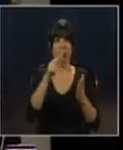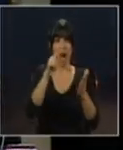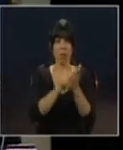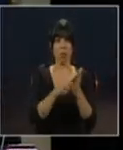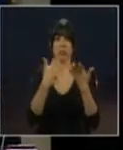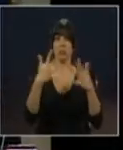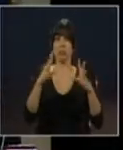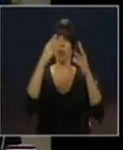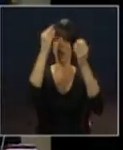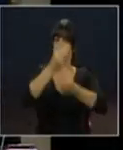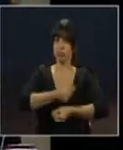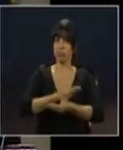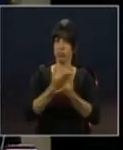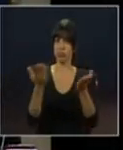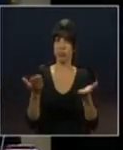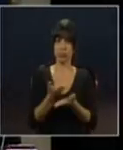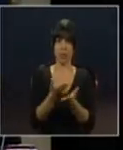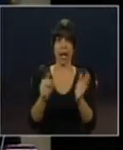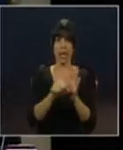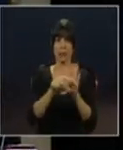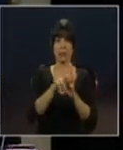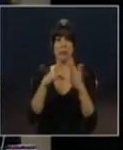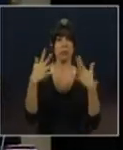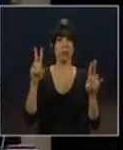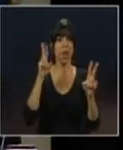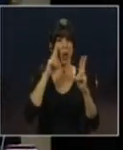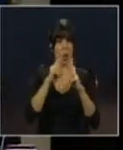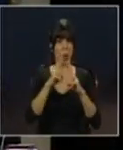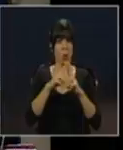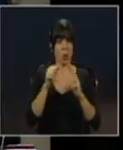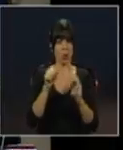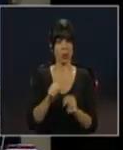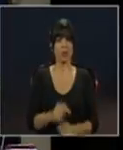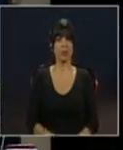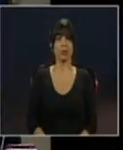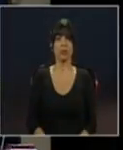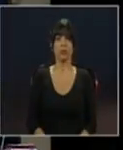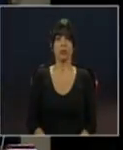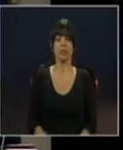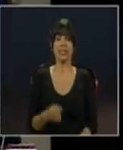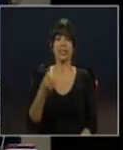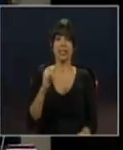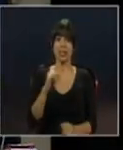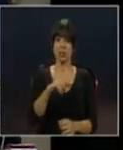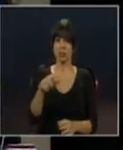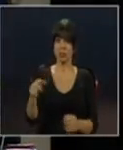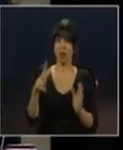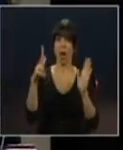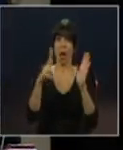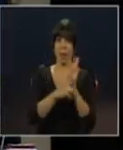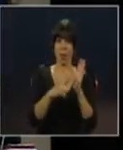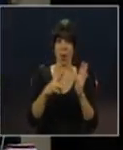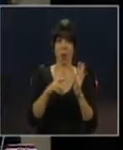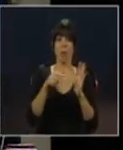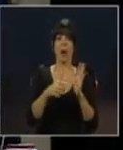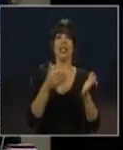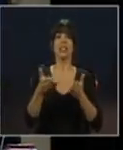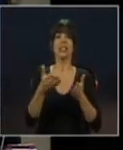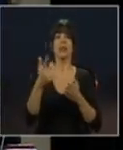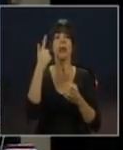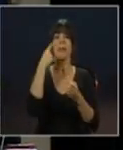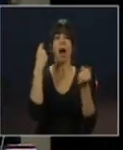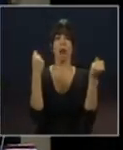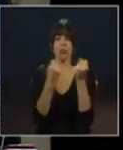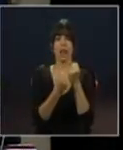ya en conocimiento de esta honorable Asamblea Legislativa, de ser aprobado por ustedes, servirá para amortizar